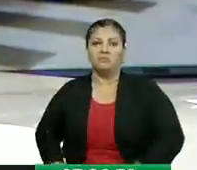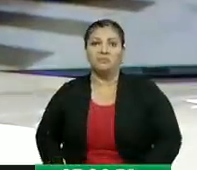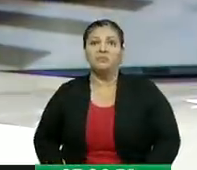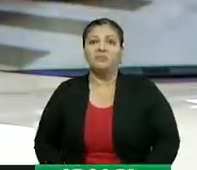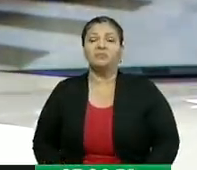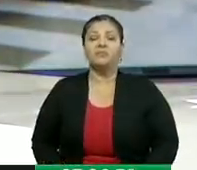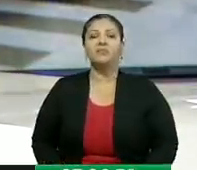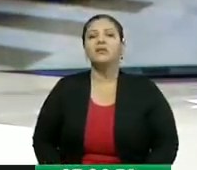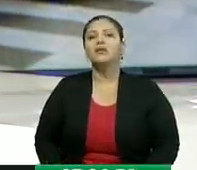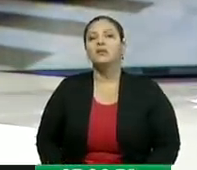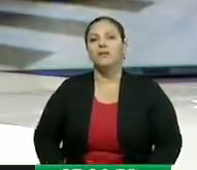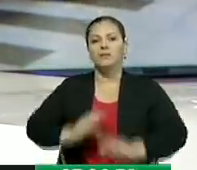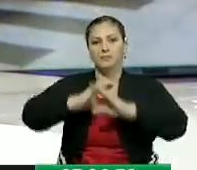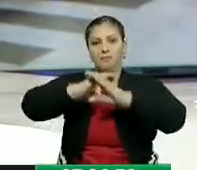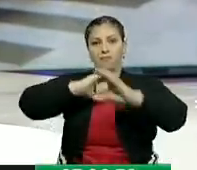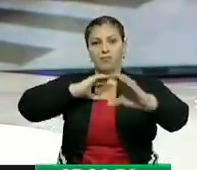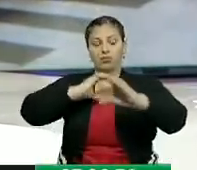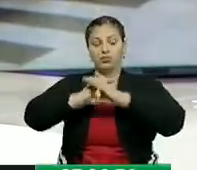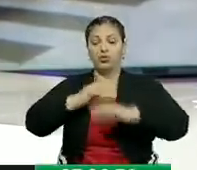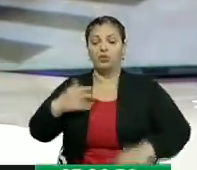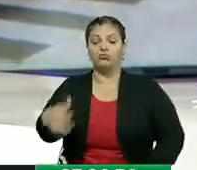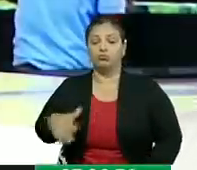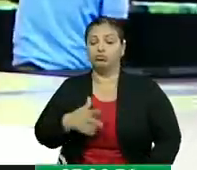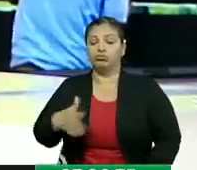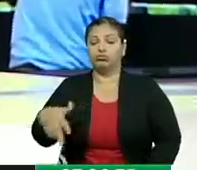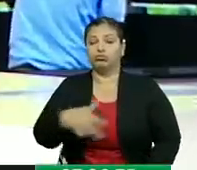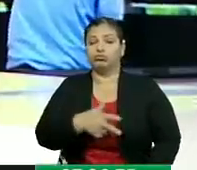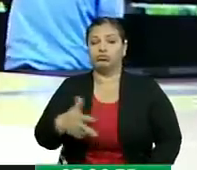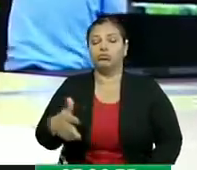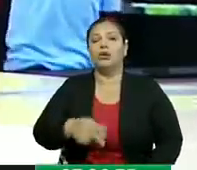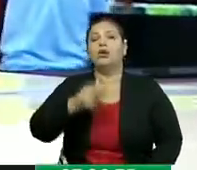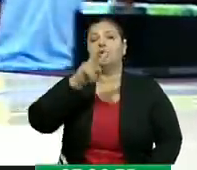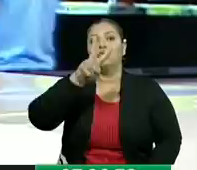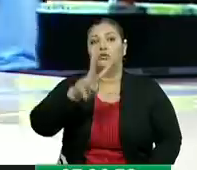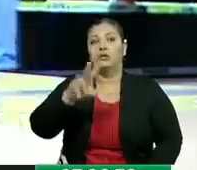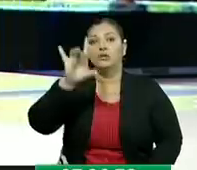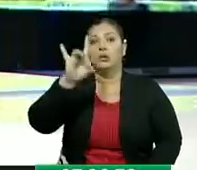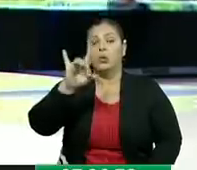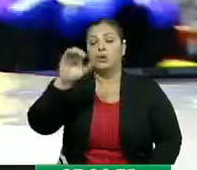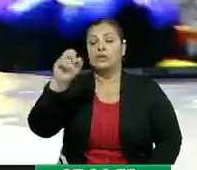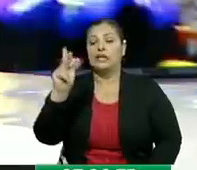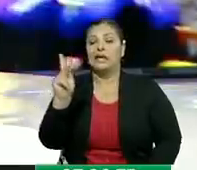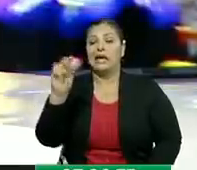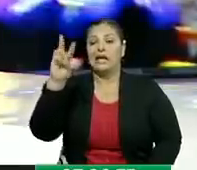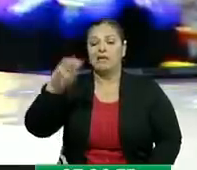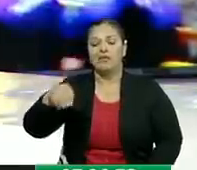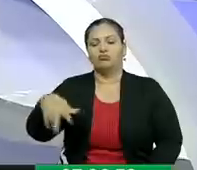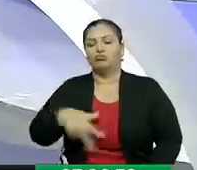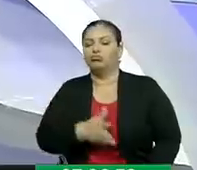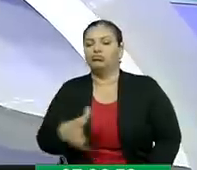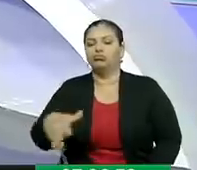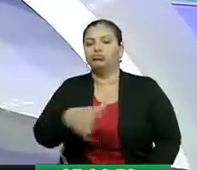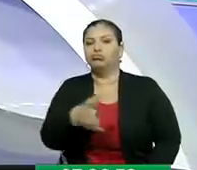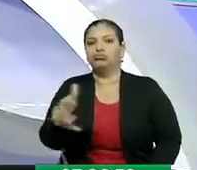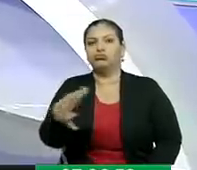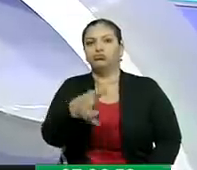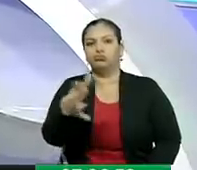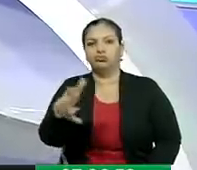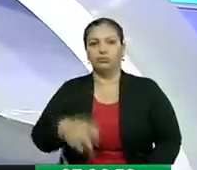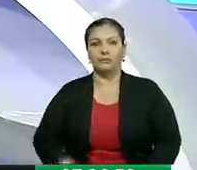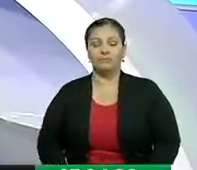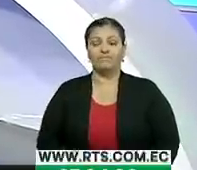circulado 280 kilómetros sin permiso. No lo tenía. Y eso quiere decir que hacen lo que le